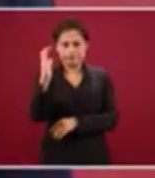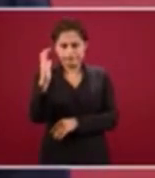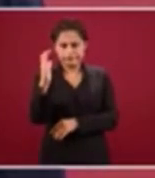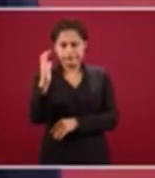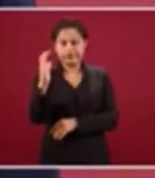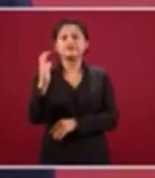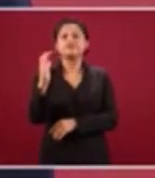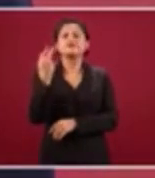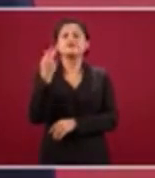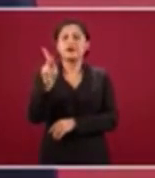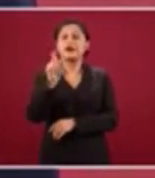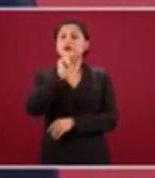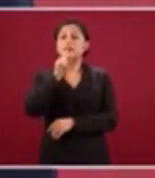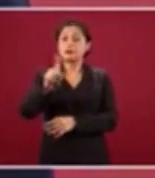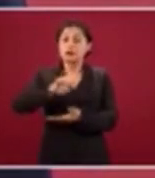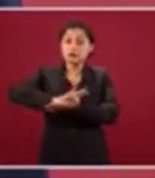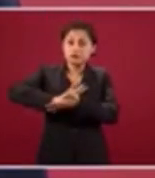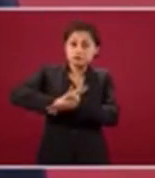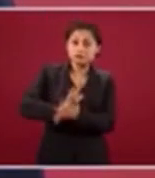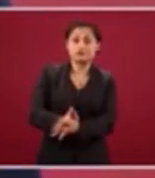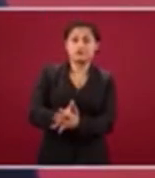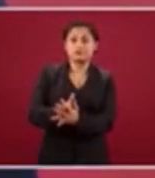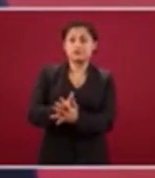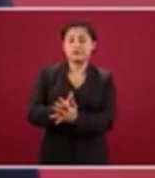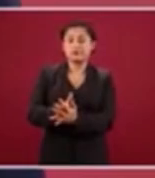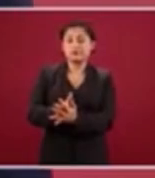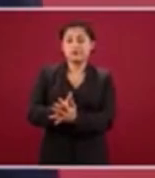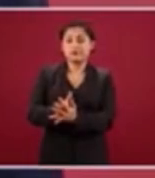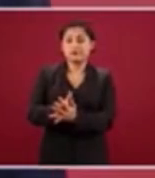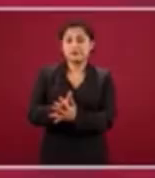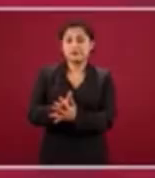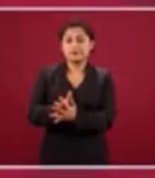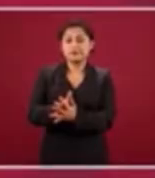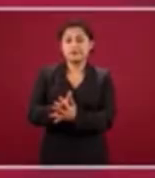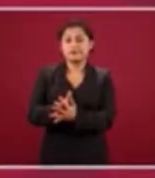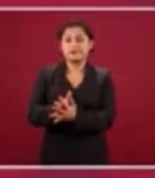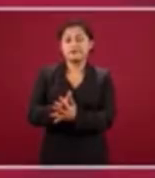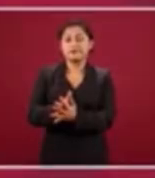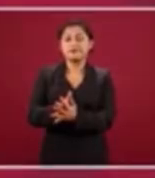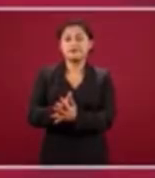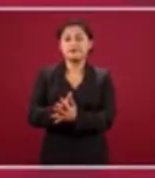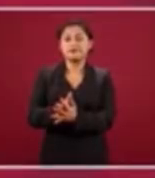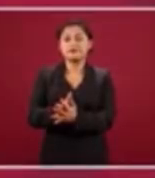un acto de discriminación, un